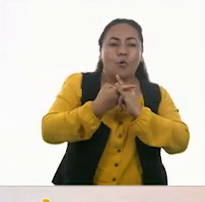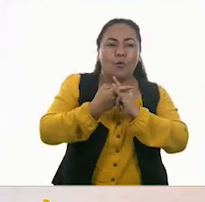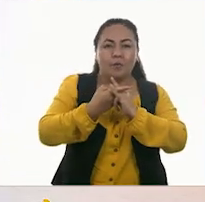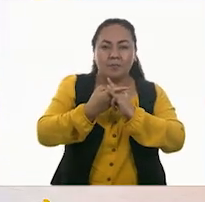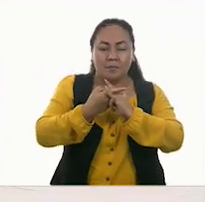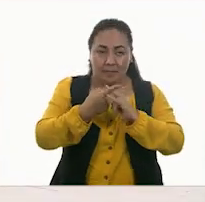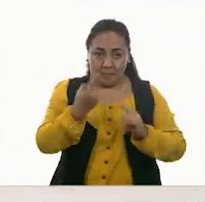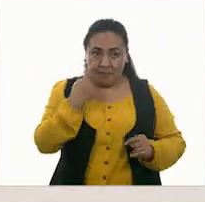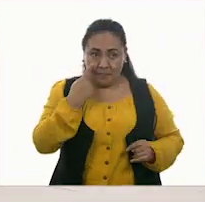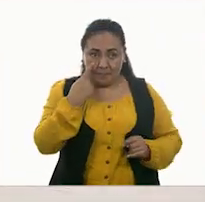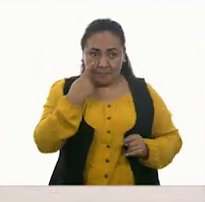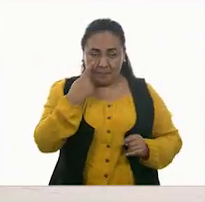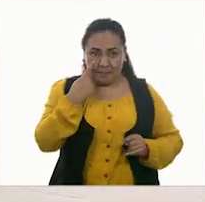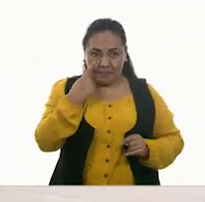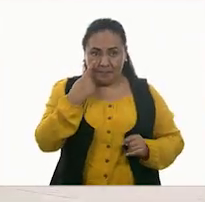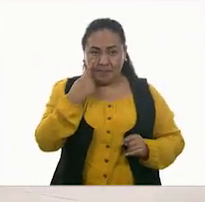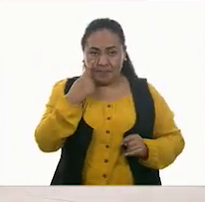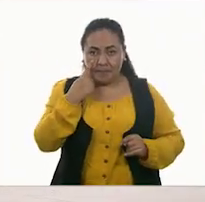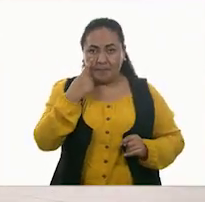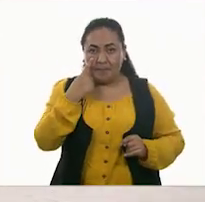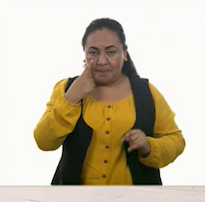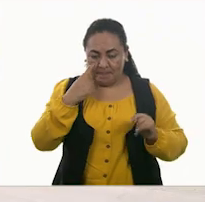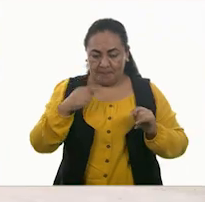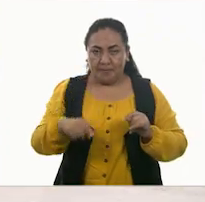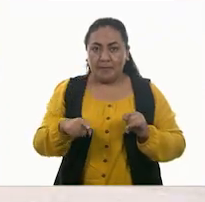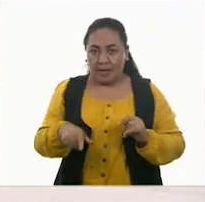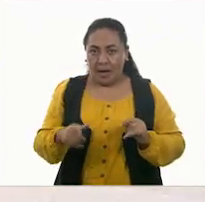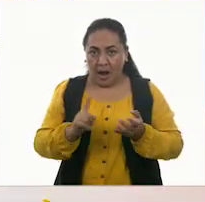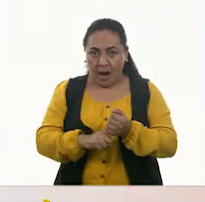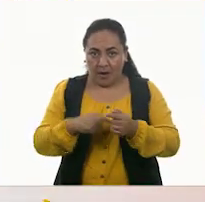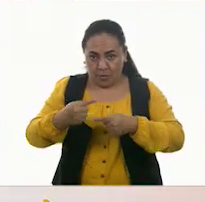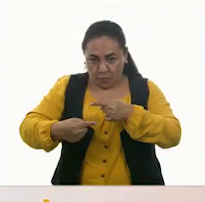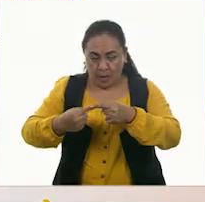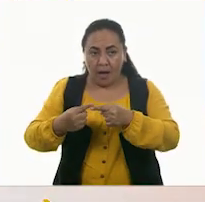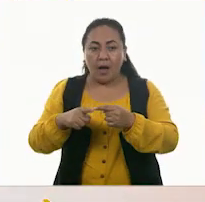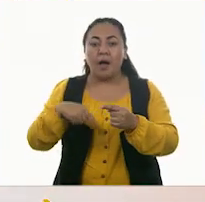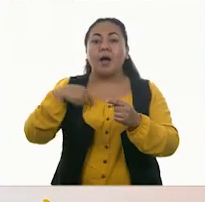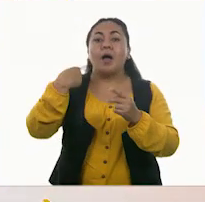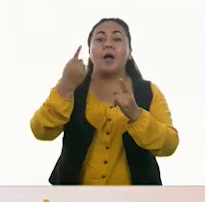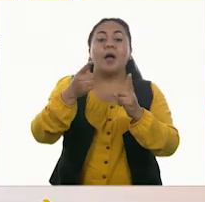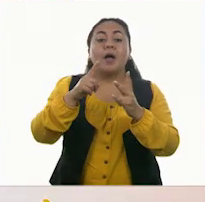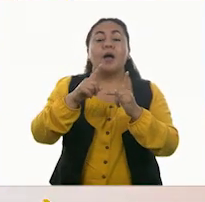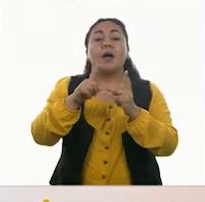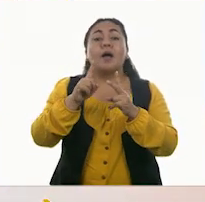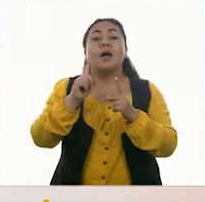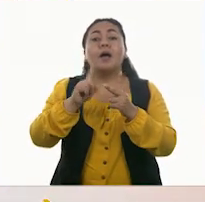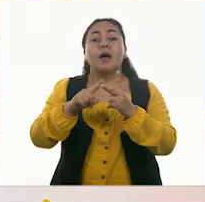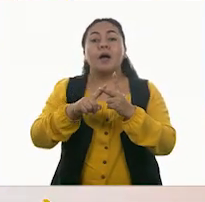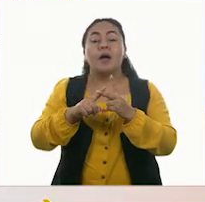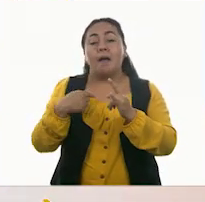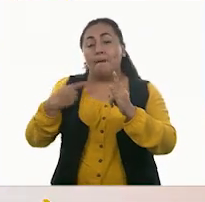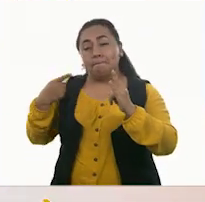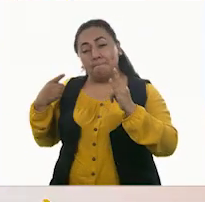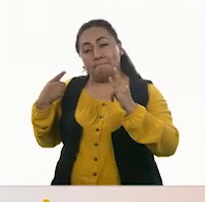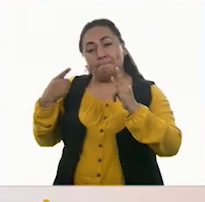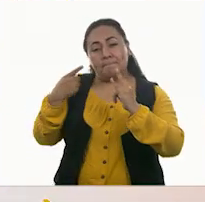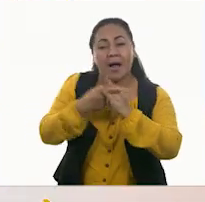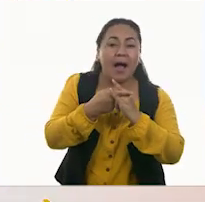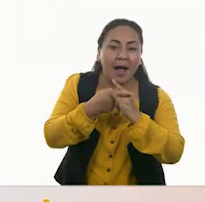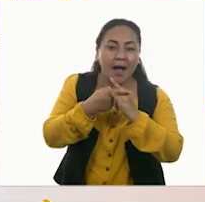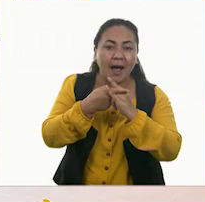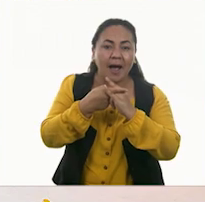Dejamos nuestro material, que es rodar. Ahora vamos con otra estación, que sería gol. Tengo mis dos porterías. ¿Cómo las